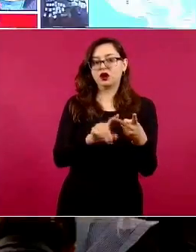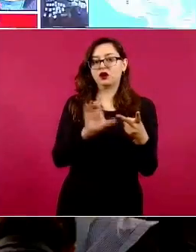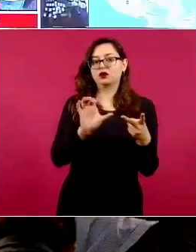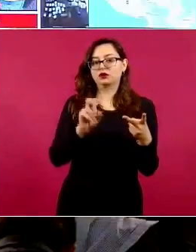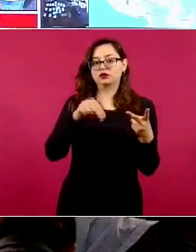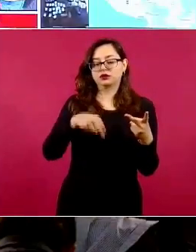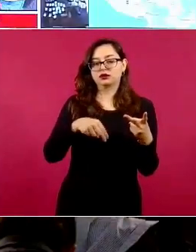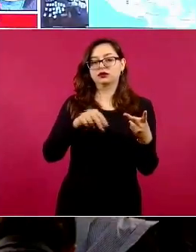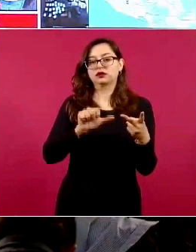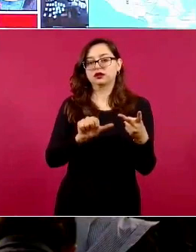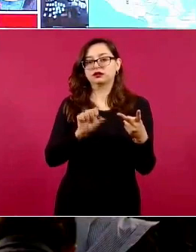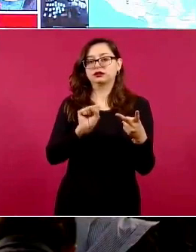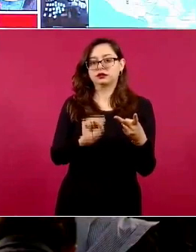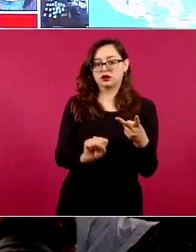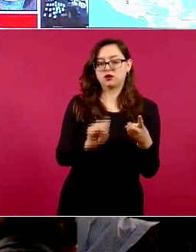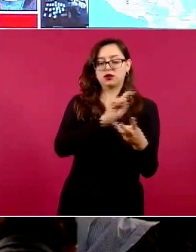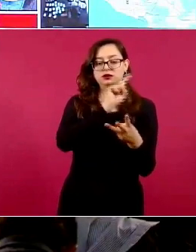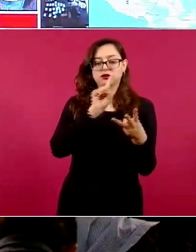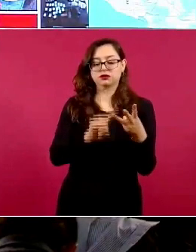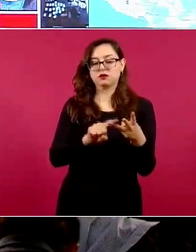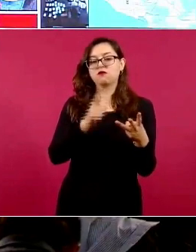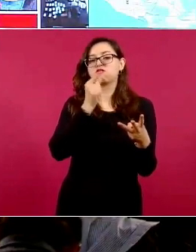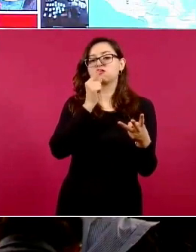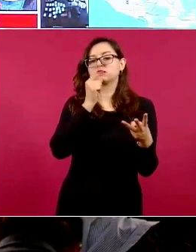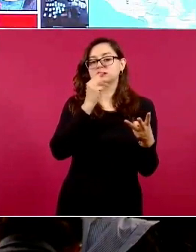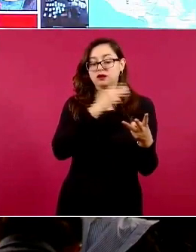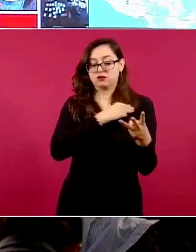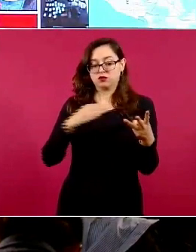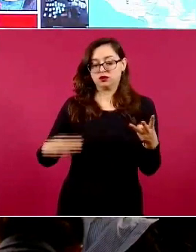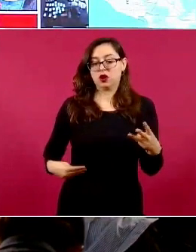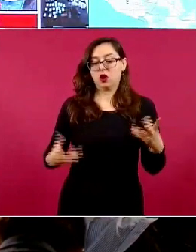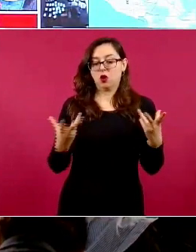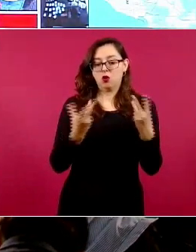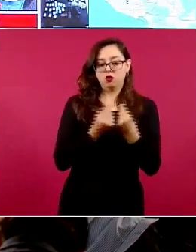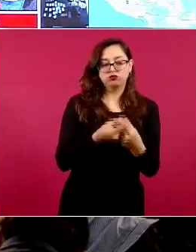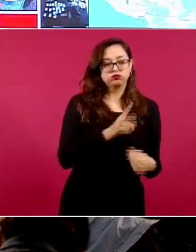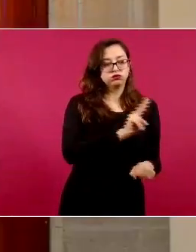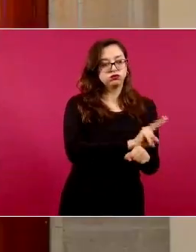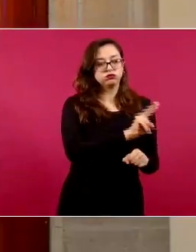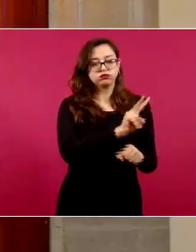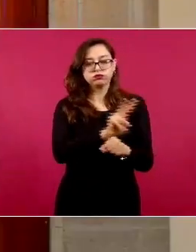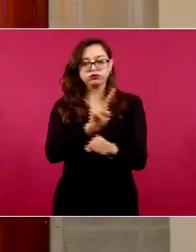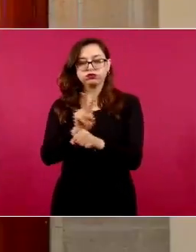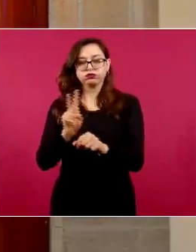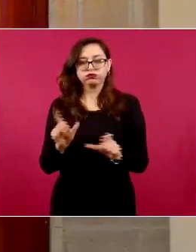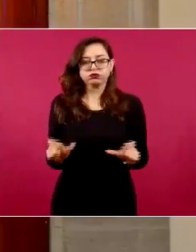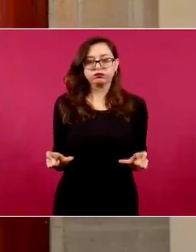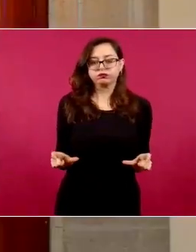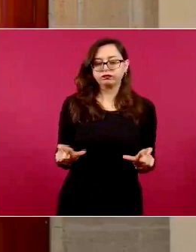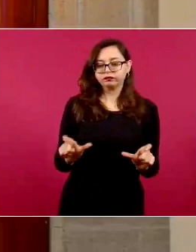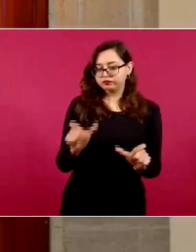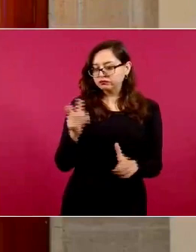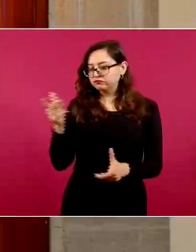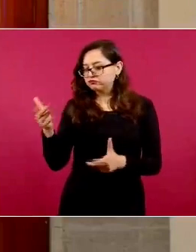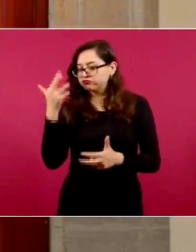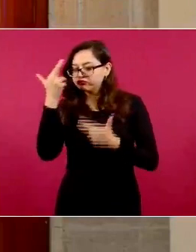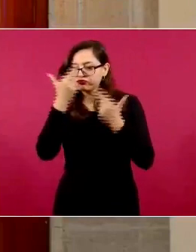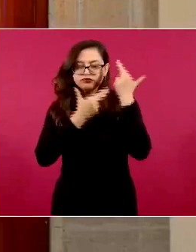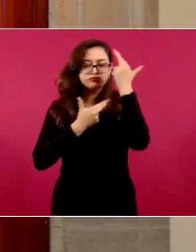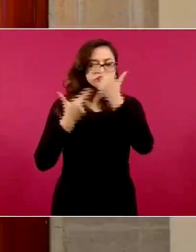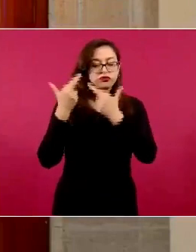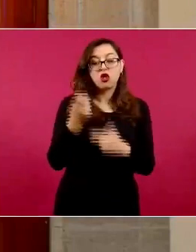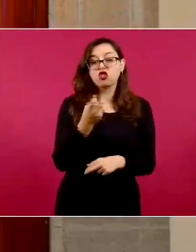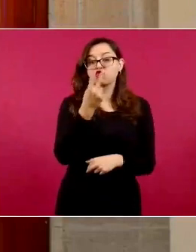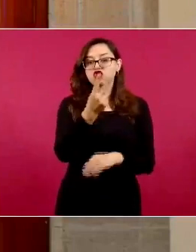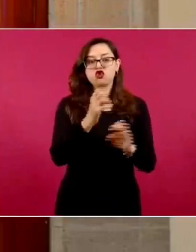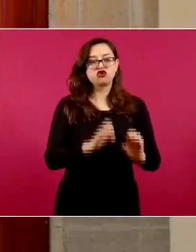Nacional Antisecuestros y la Policía Municipal, a partir de patrullajes y órdenes de cateo ejecutadas en 2